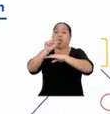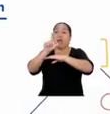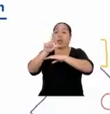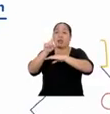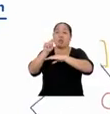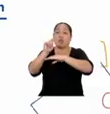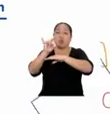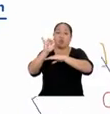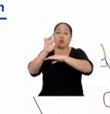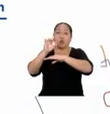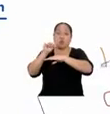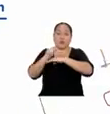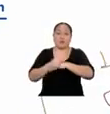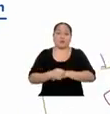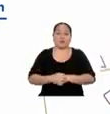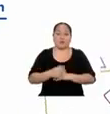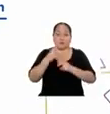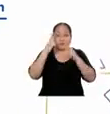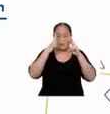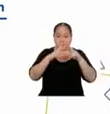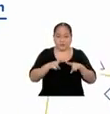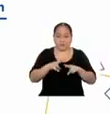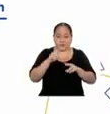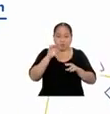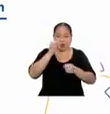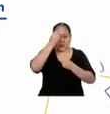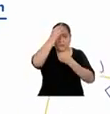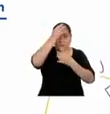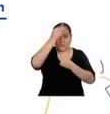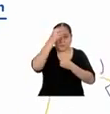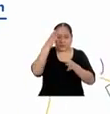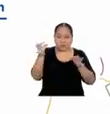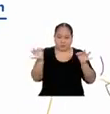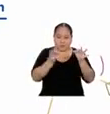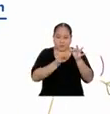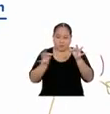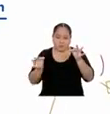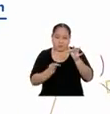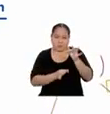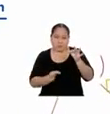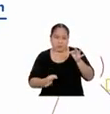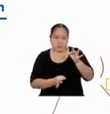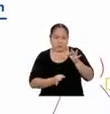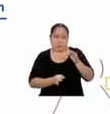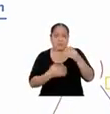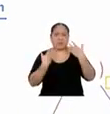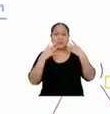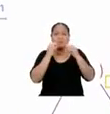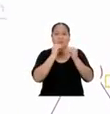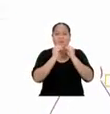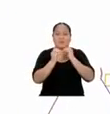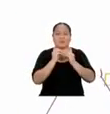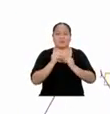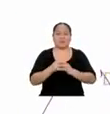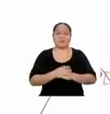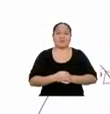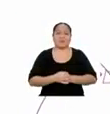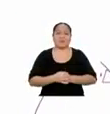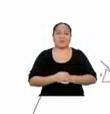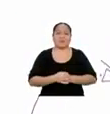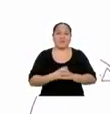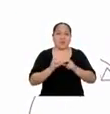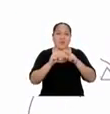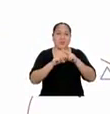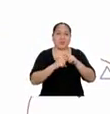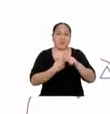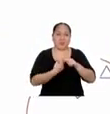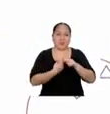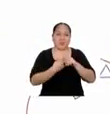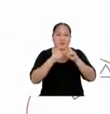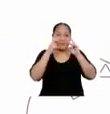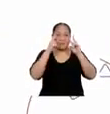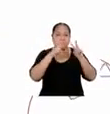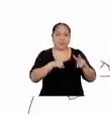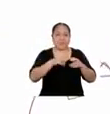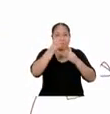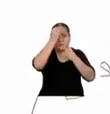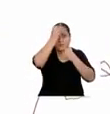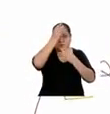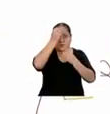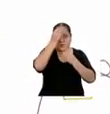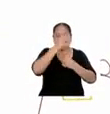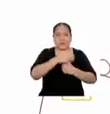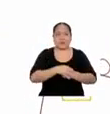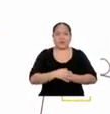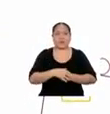pasos. Identificar los datos, reemplazar en la fórmula y resolver. Empezamos con identificar los